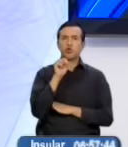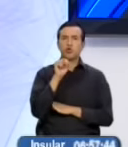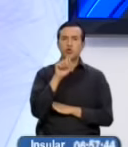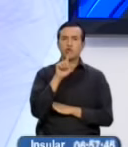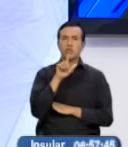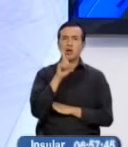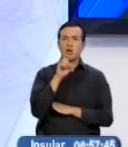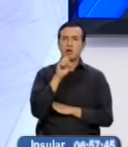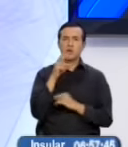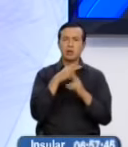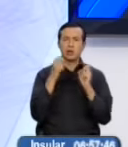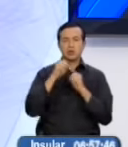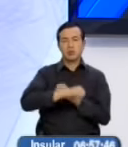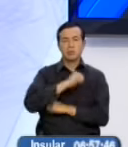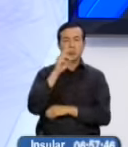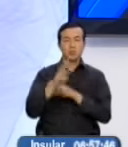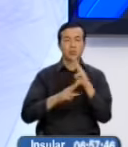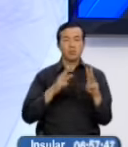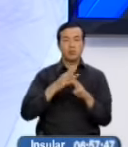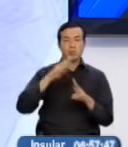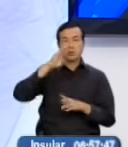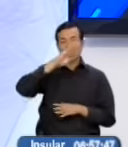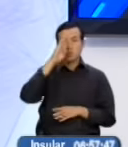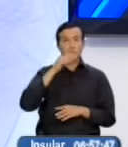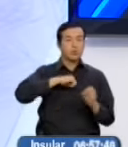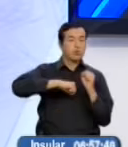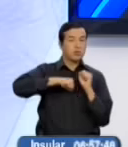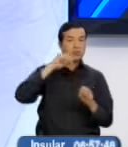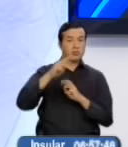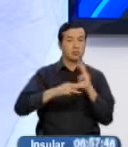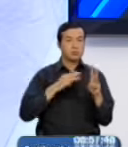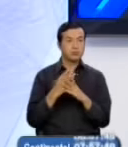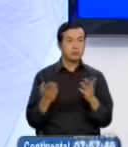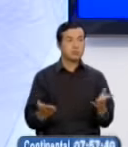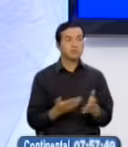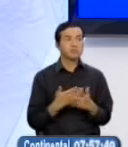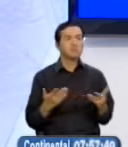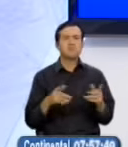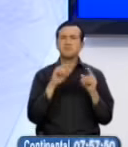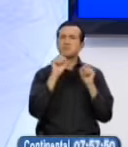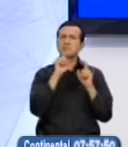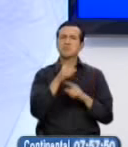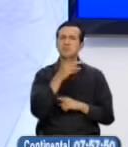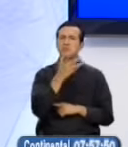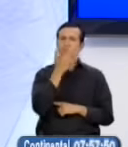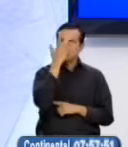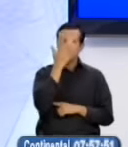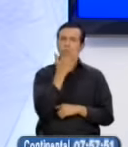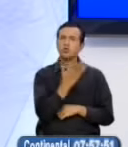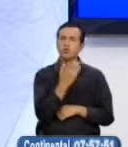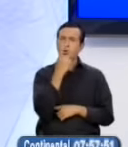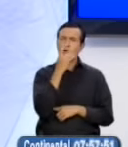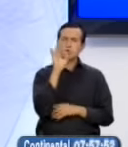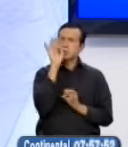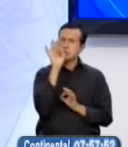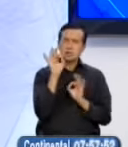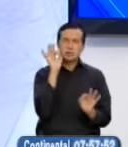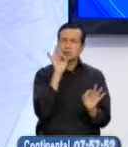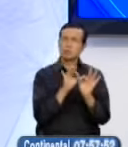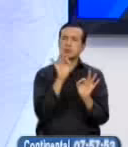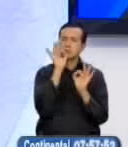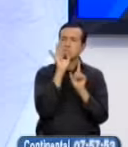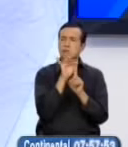brasileño, el ex campeón del mundo con Brasil y también goleador mundial. Entre otras cosas, le preguntaron para él cuál es el once ideal, el once